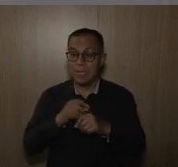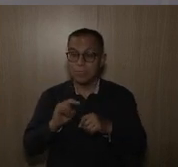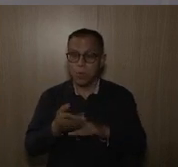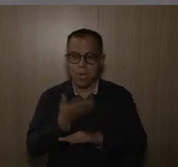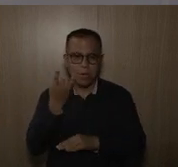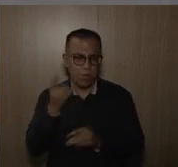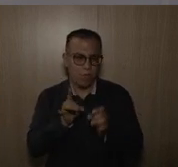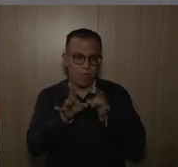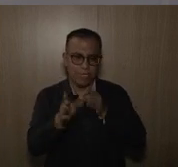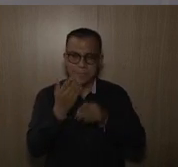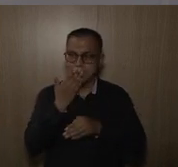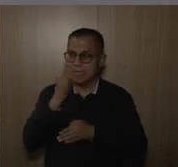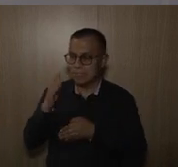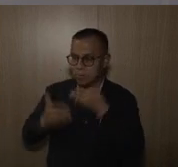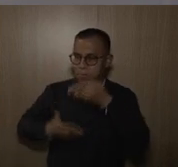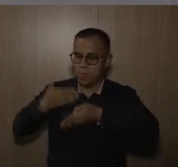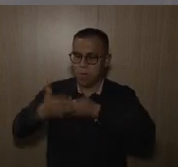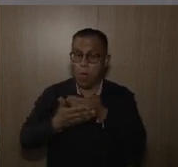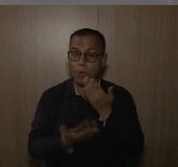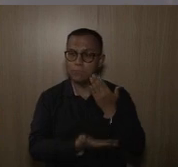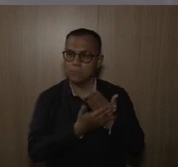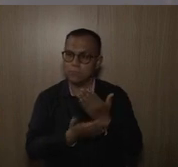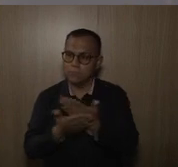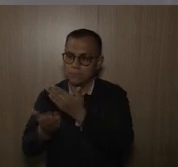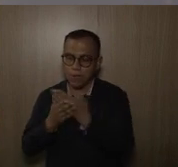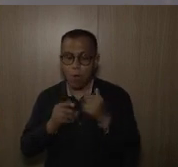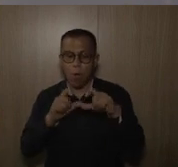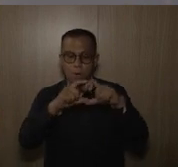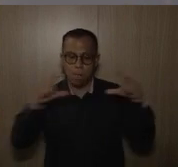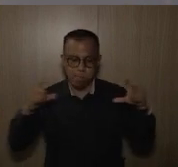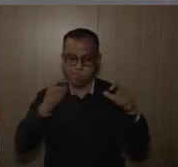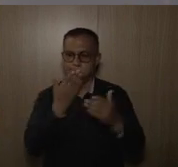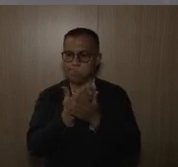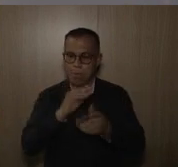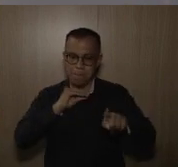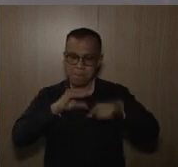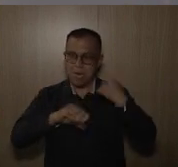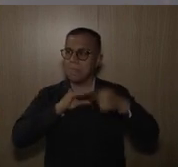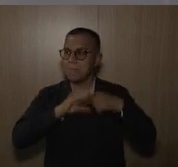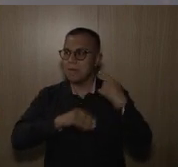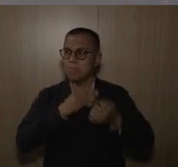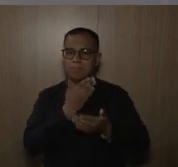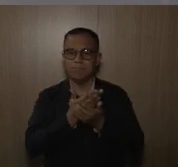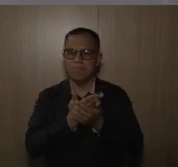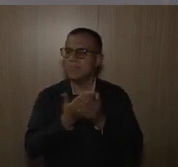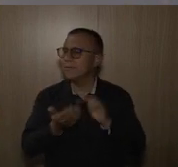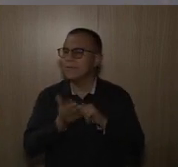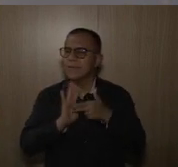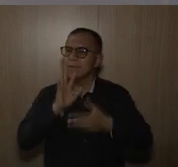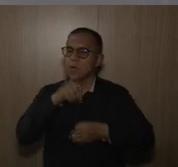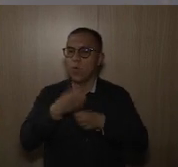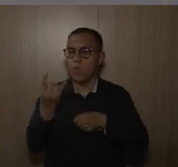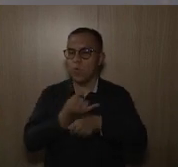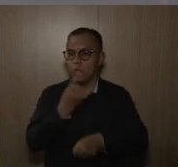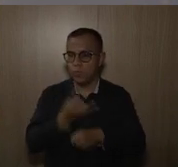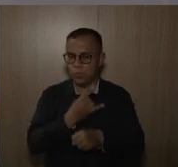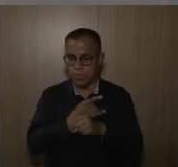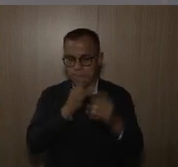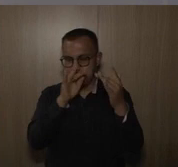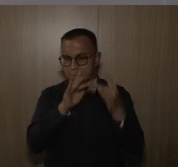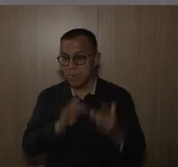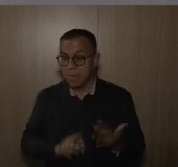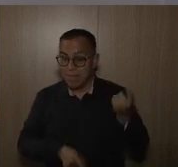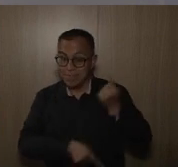ello, también tenemos unas alertas y unas notificaciones que llegan al correo electrónico, permitiendo que así el usuario haga la gestión en el tiempo